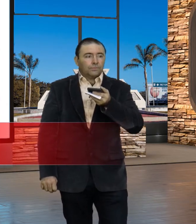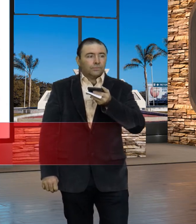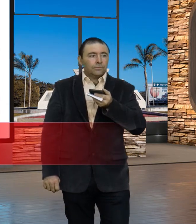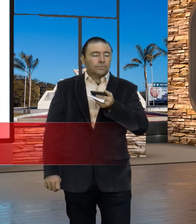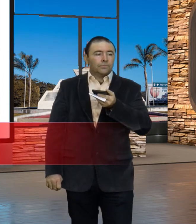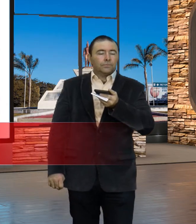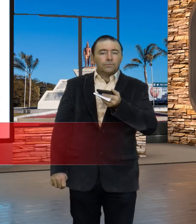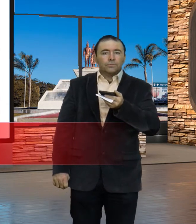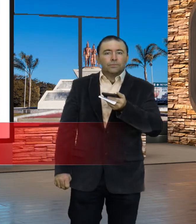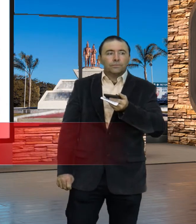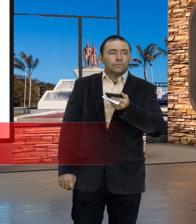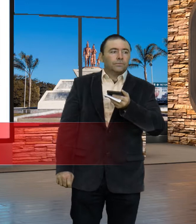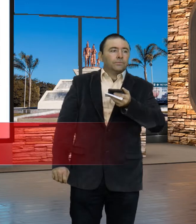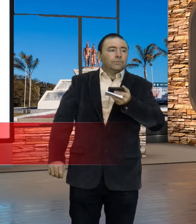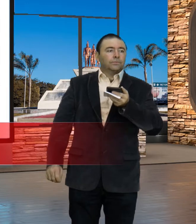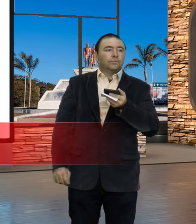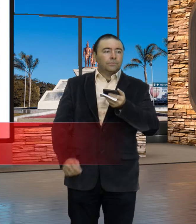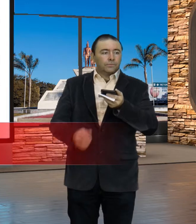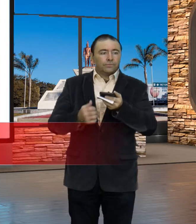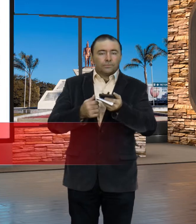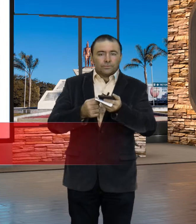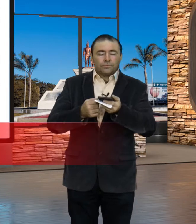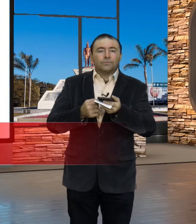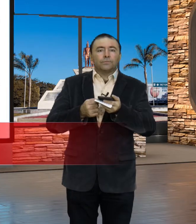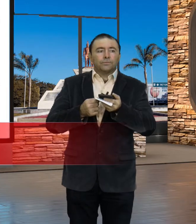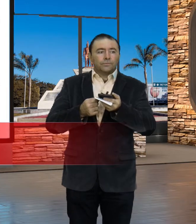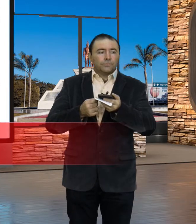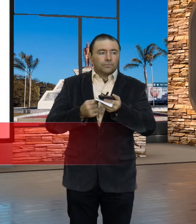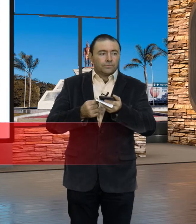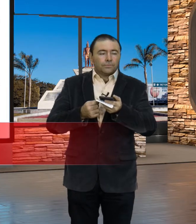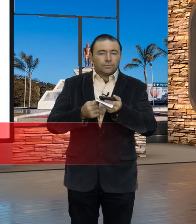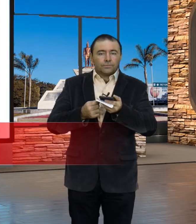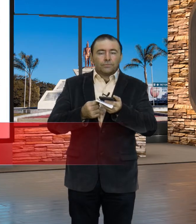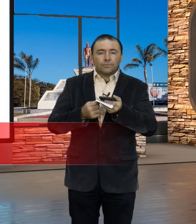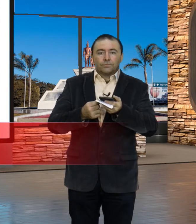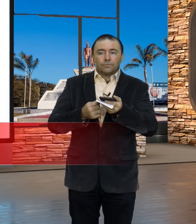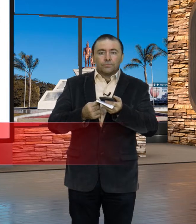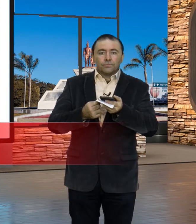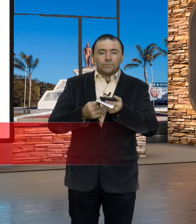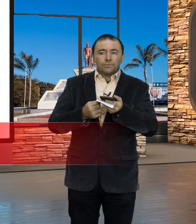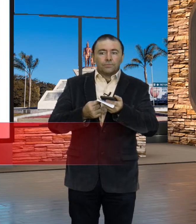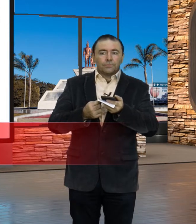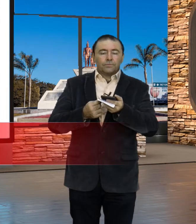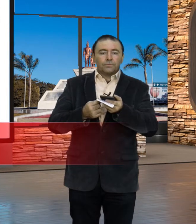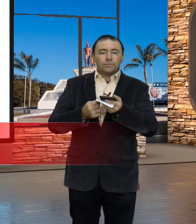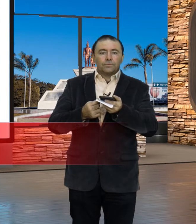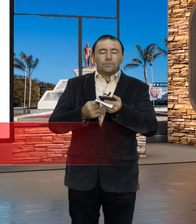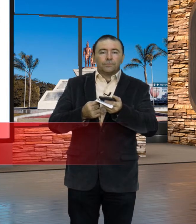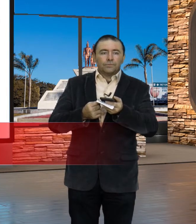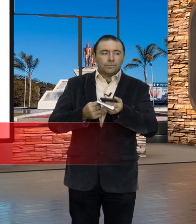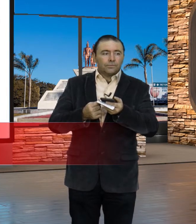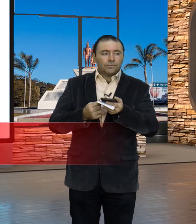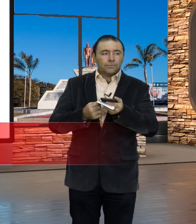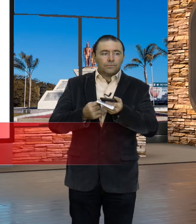proporcionó la Secretaría de Cultura Federal tenemos algunos algunos de los de los museos